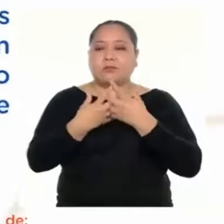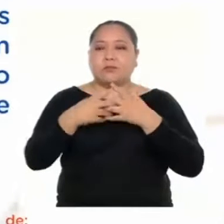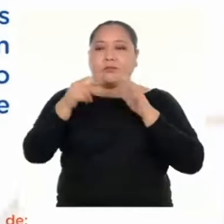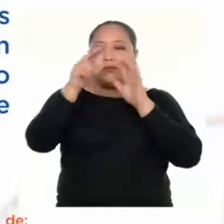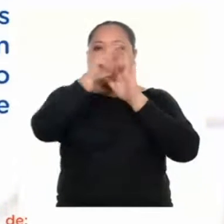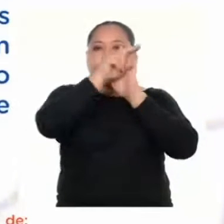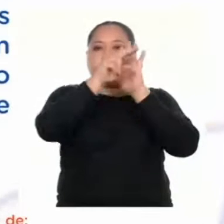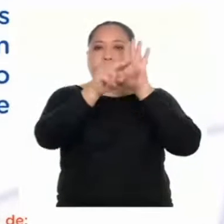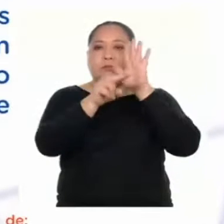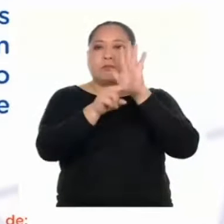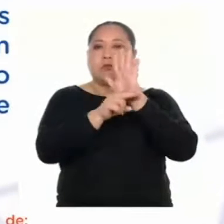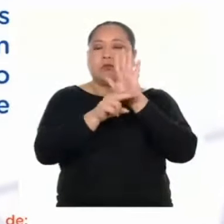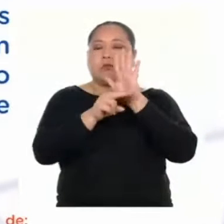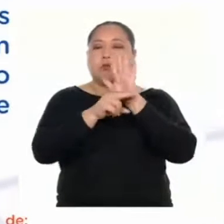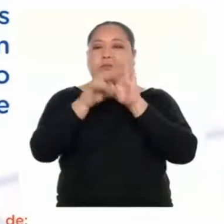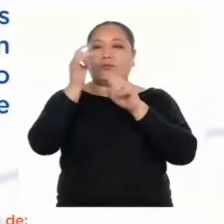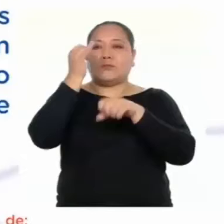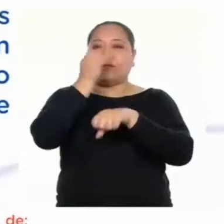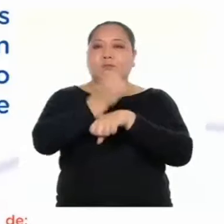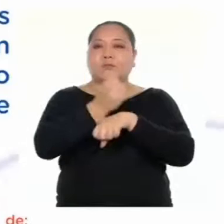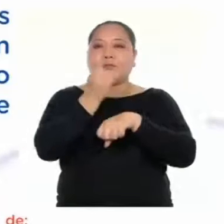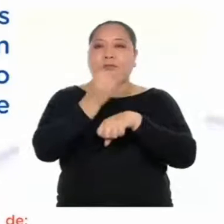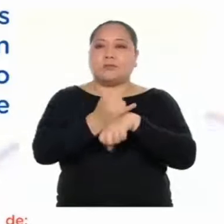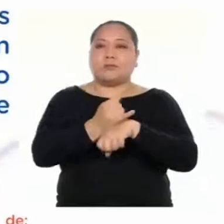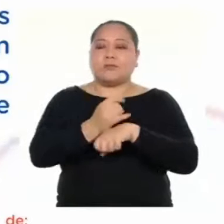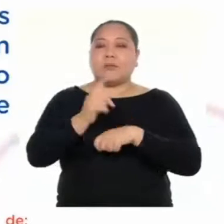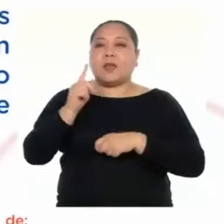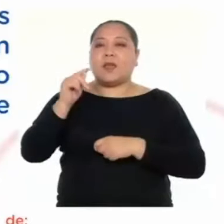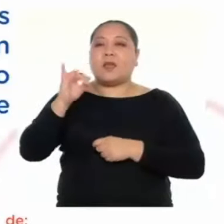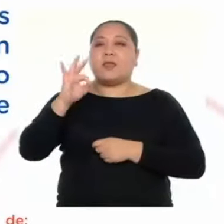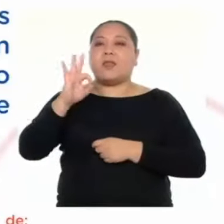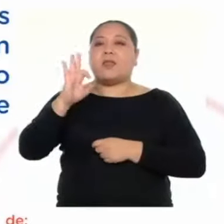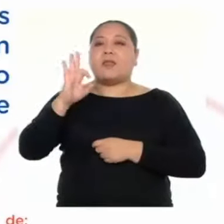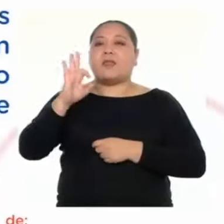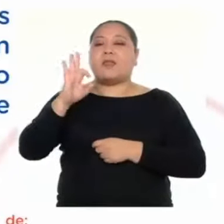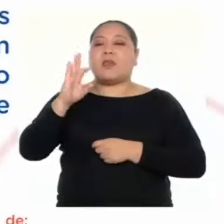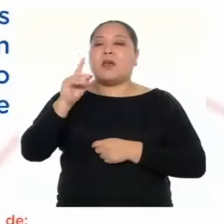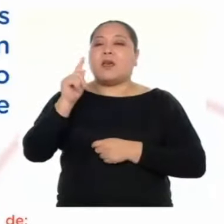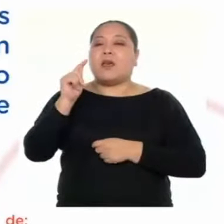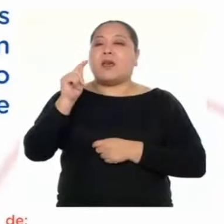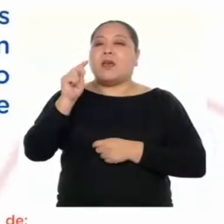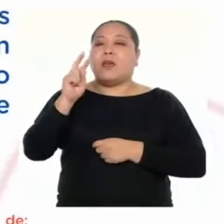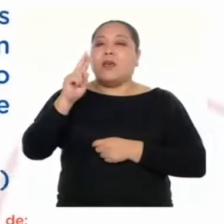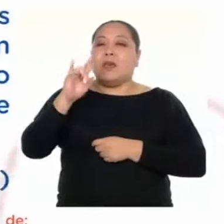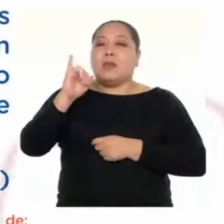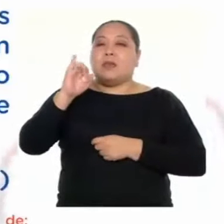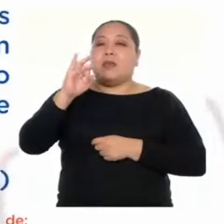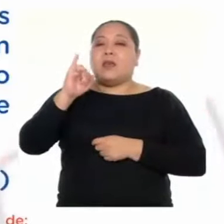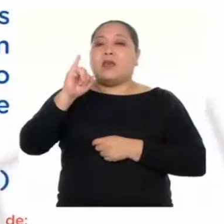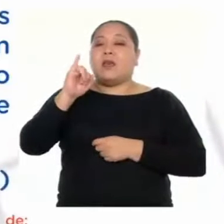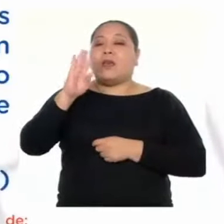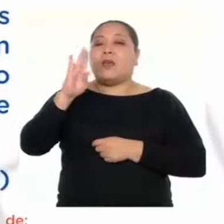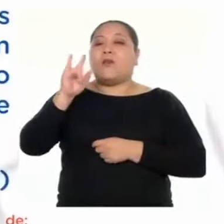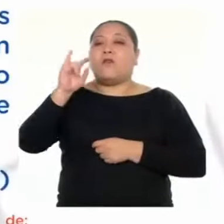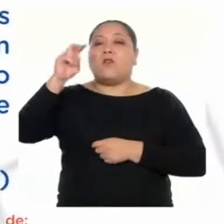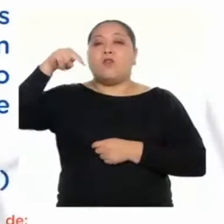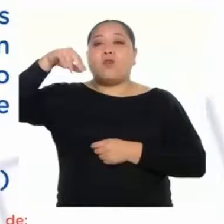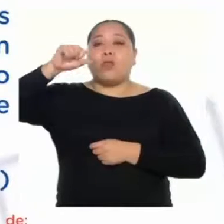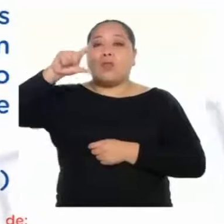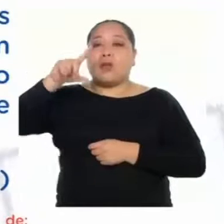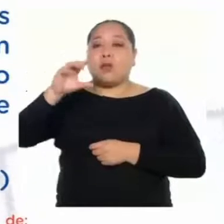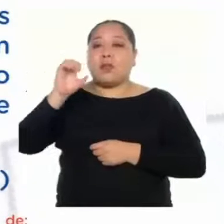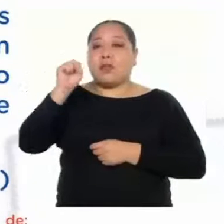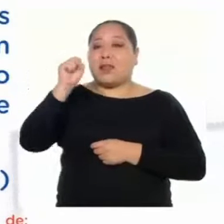a las normas y preceptos de la Iglesia y del Tribunal de la Santa Inquisición.